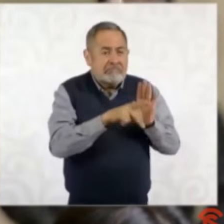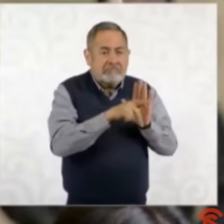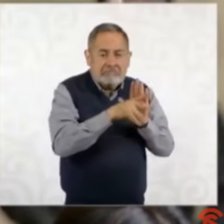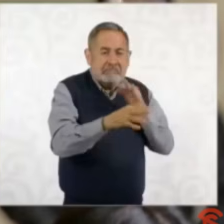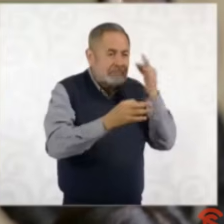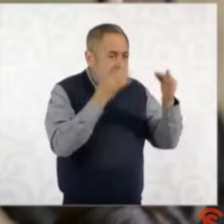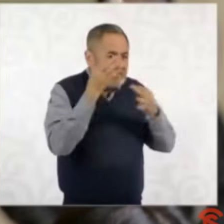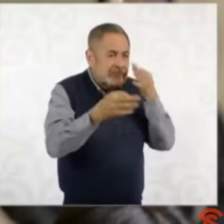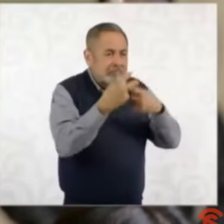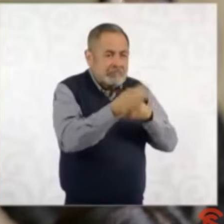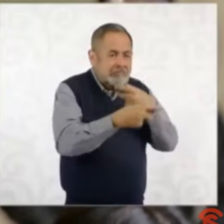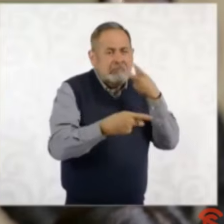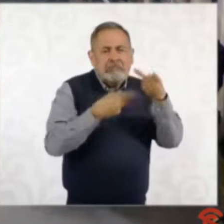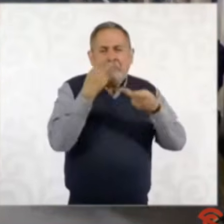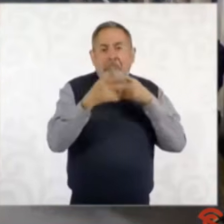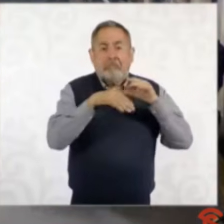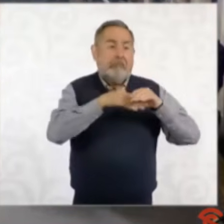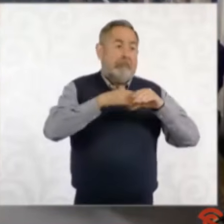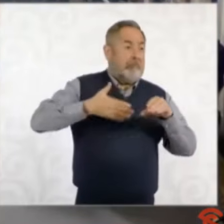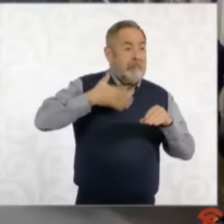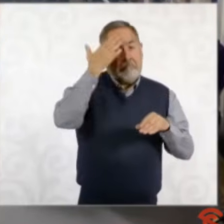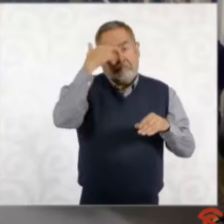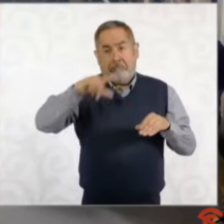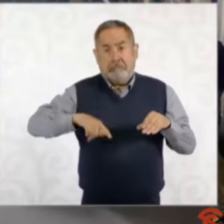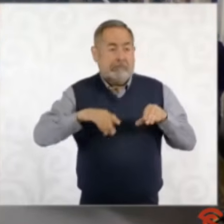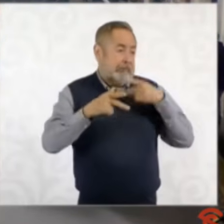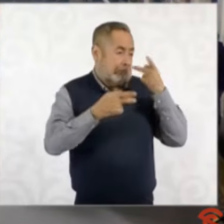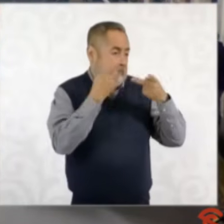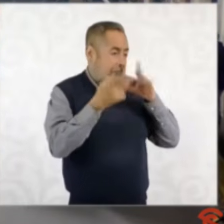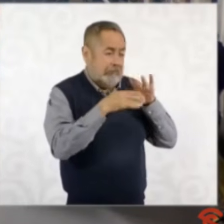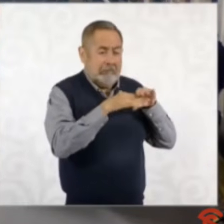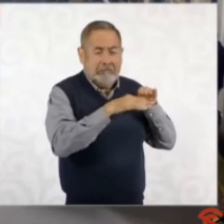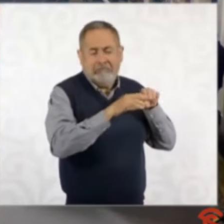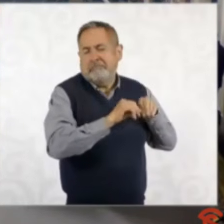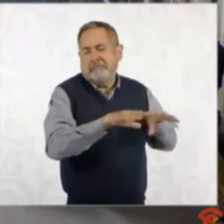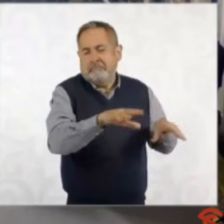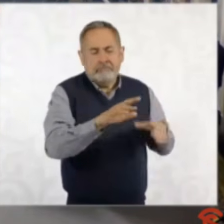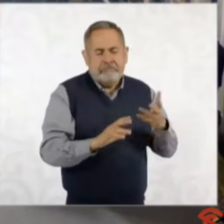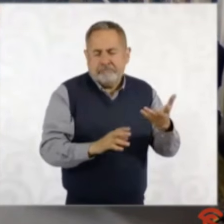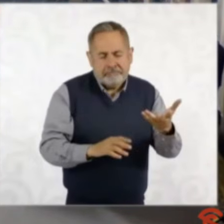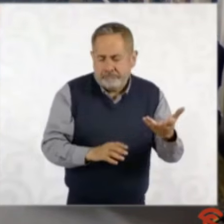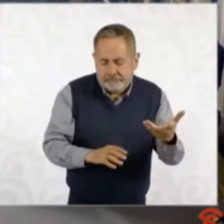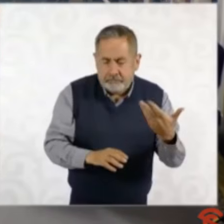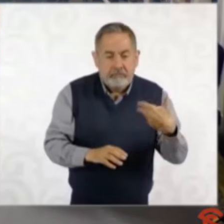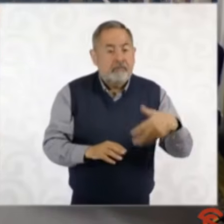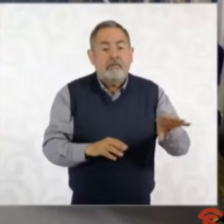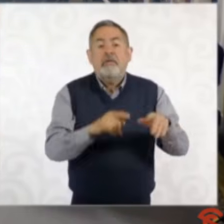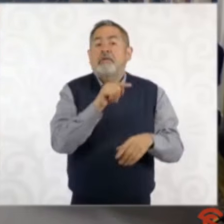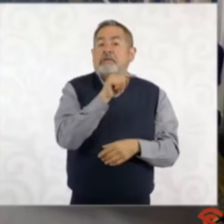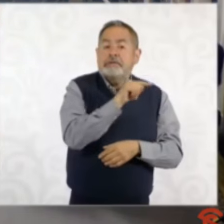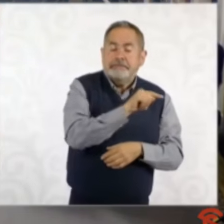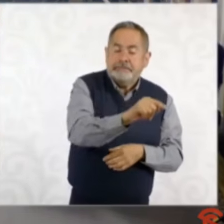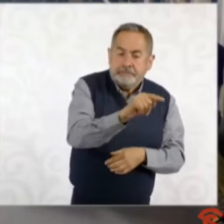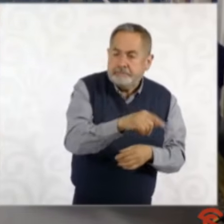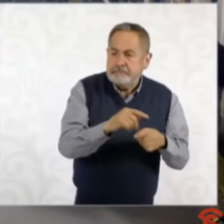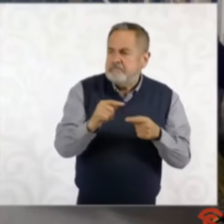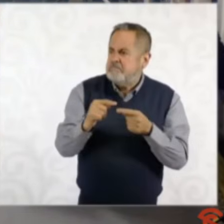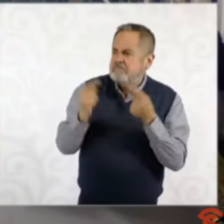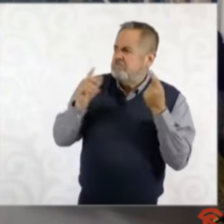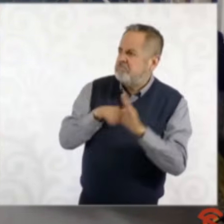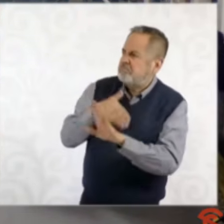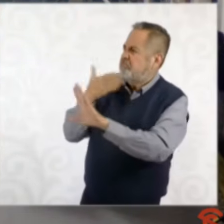comunicación, comentócratas, y en redes sociales. Además, también espacios de opinión afines a la oposición, hay que